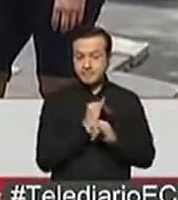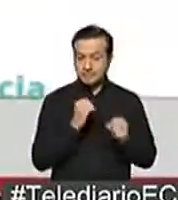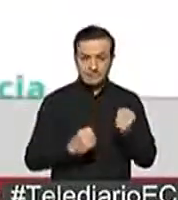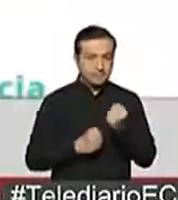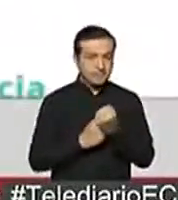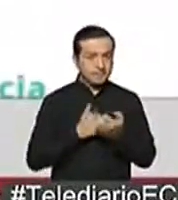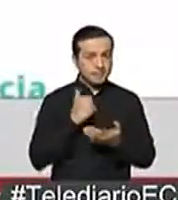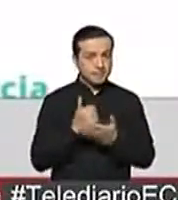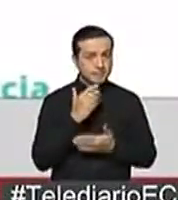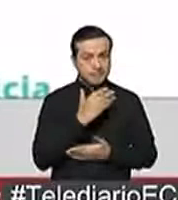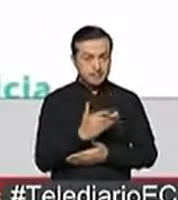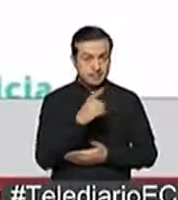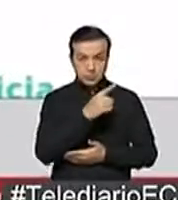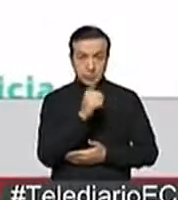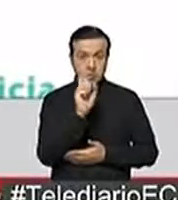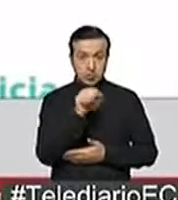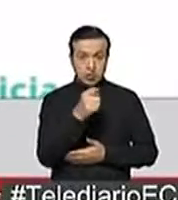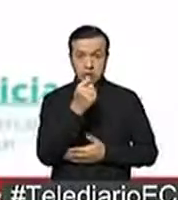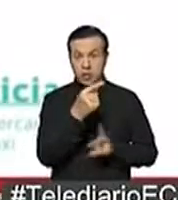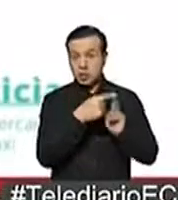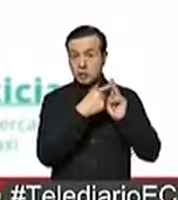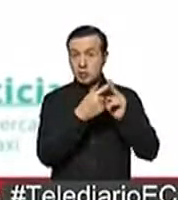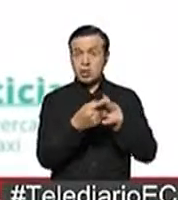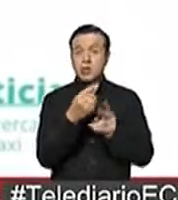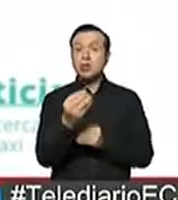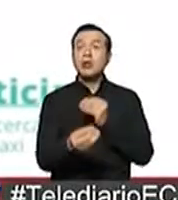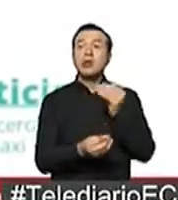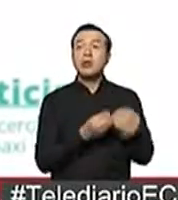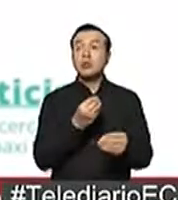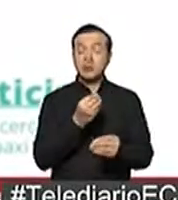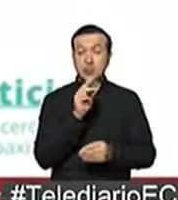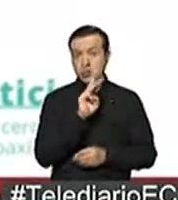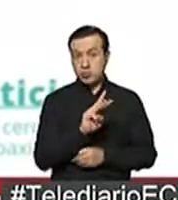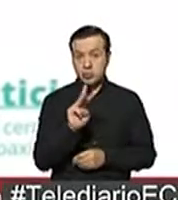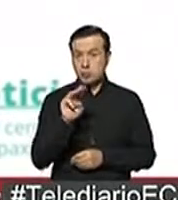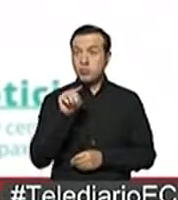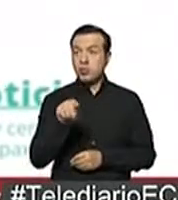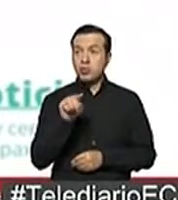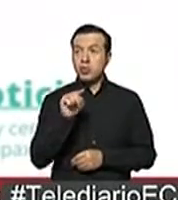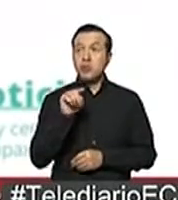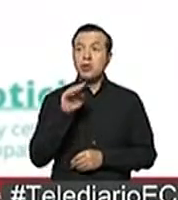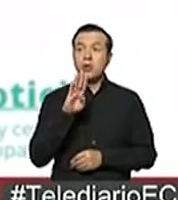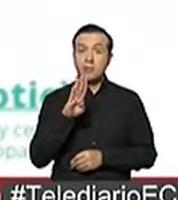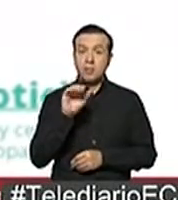dar la mano. Para acceder a una de estas líneas crediticias, puede ingresar a